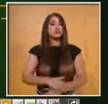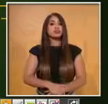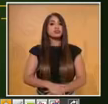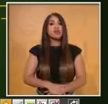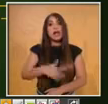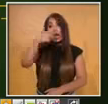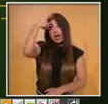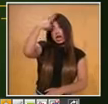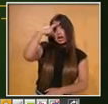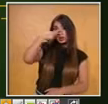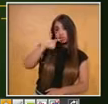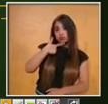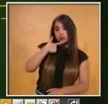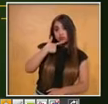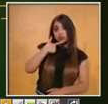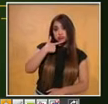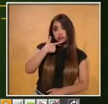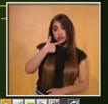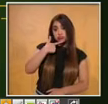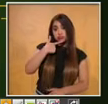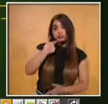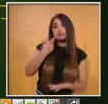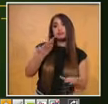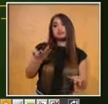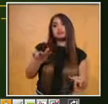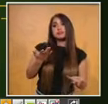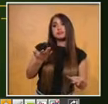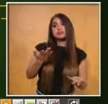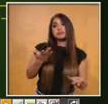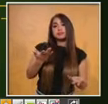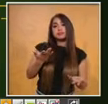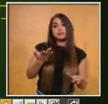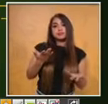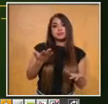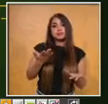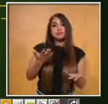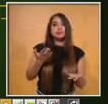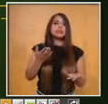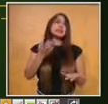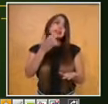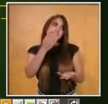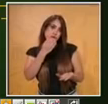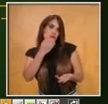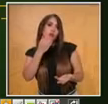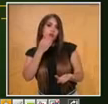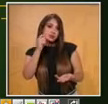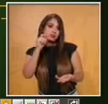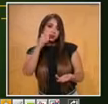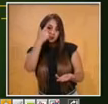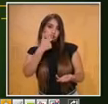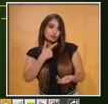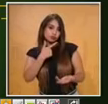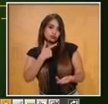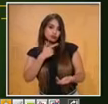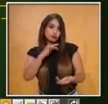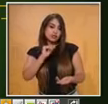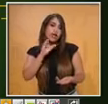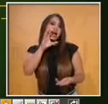si en la mañana desayunas, en la noche cenas. Caliente es a